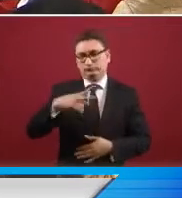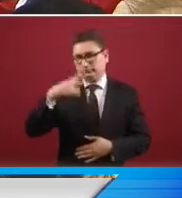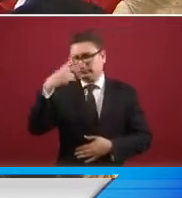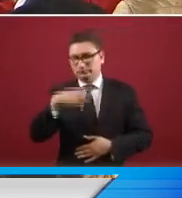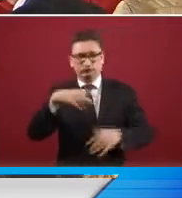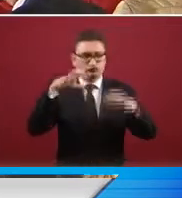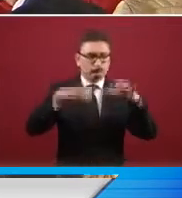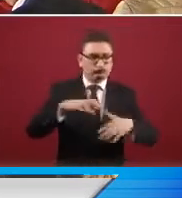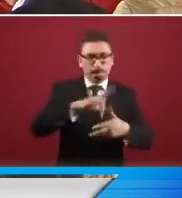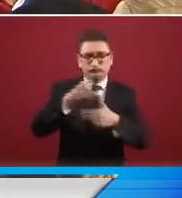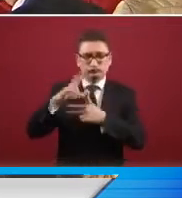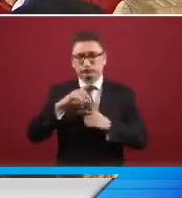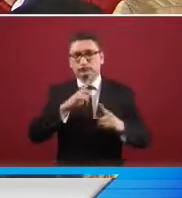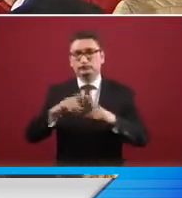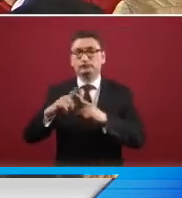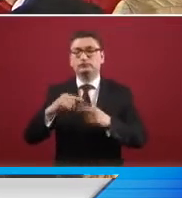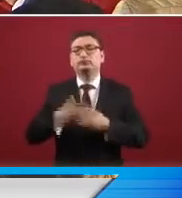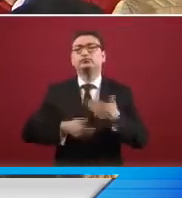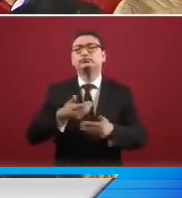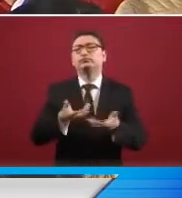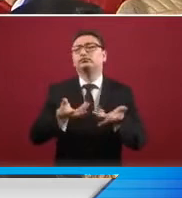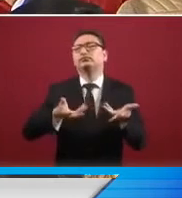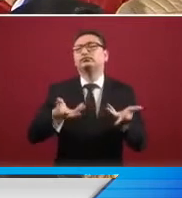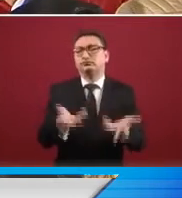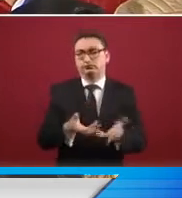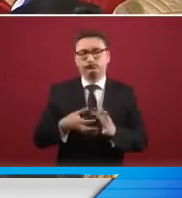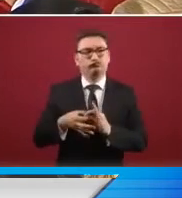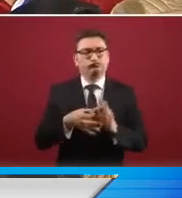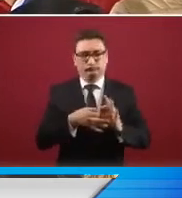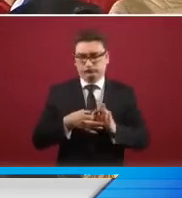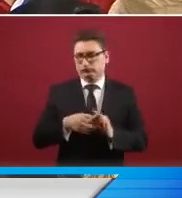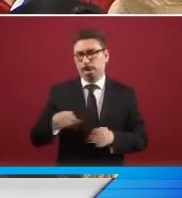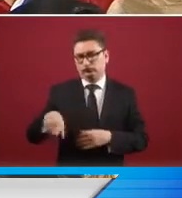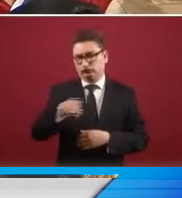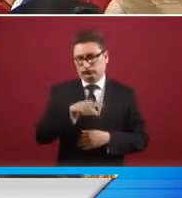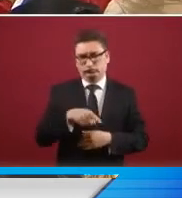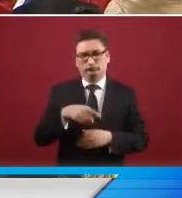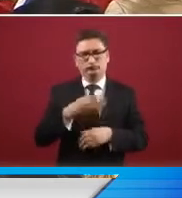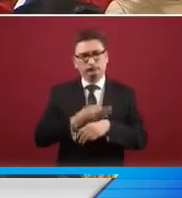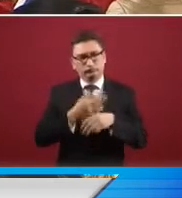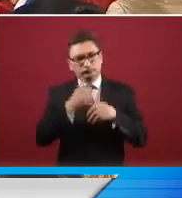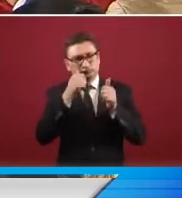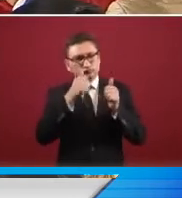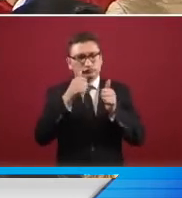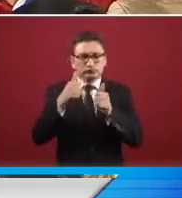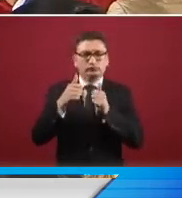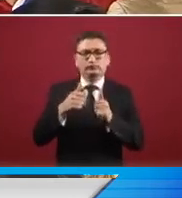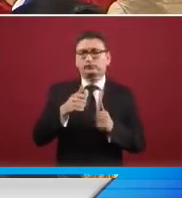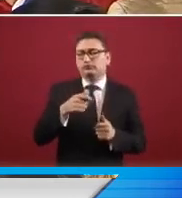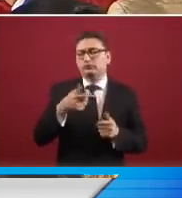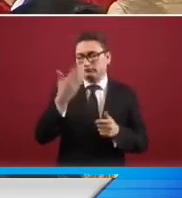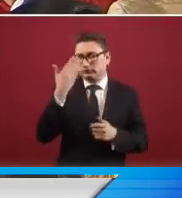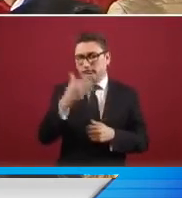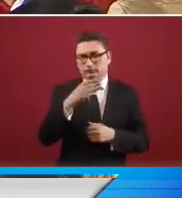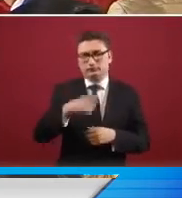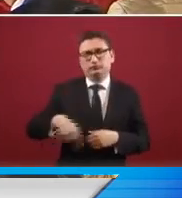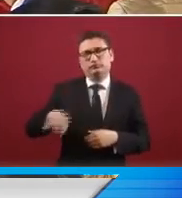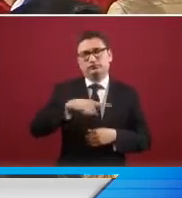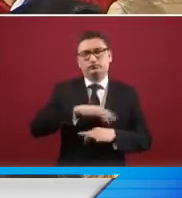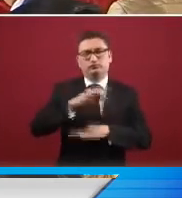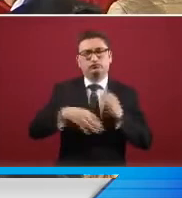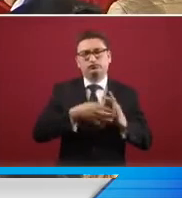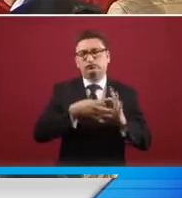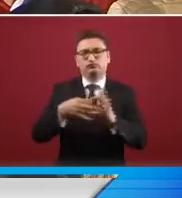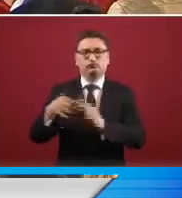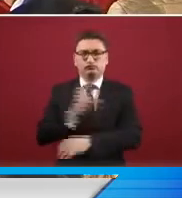el suministro de agua, la Conagua administra el flujo en presas. Se registra escasez en varias presas destinadas a la producción de alimentos y suministro de